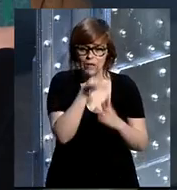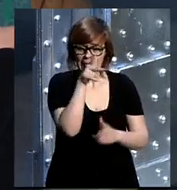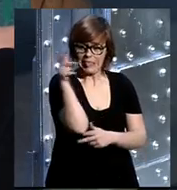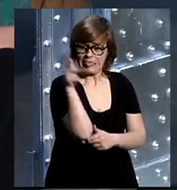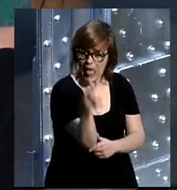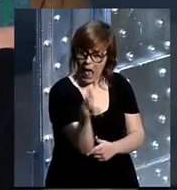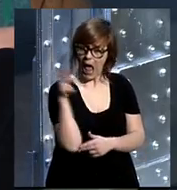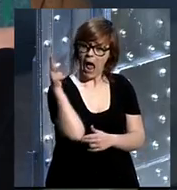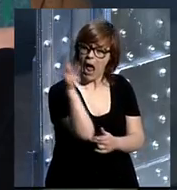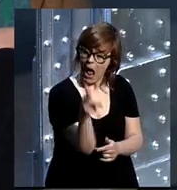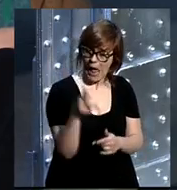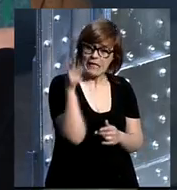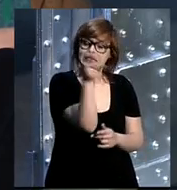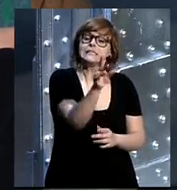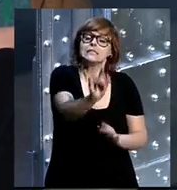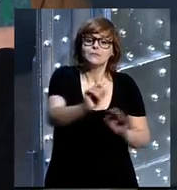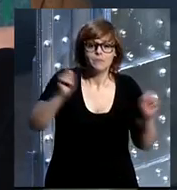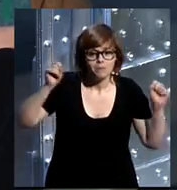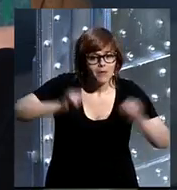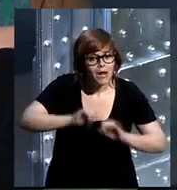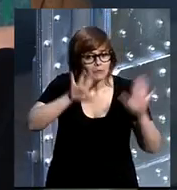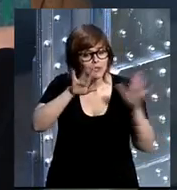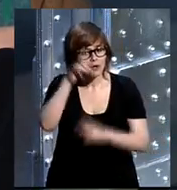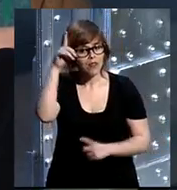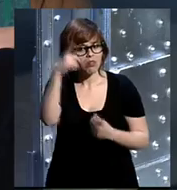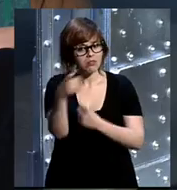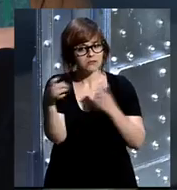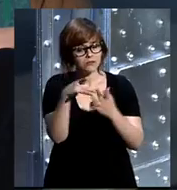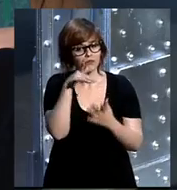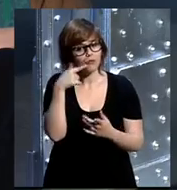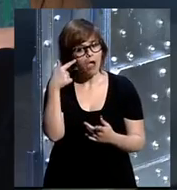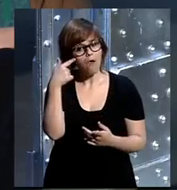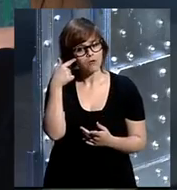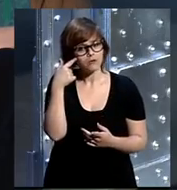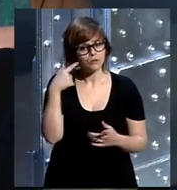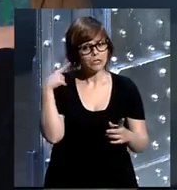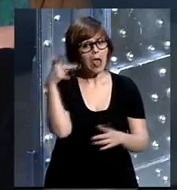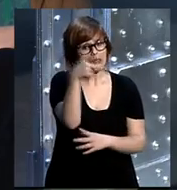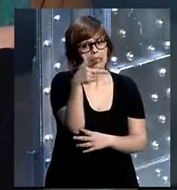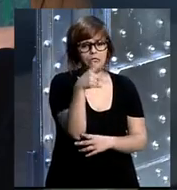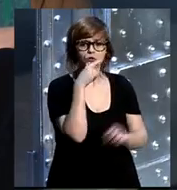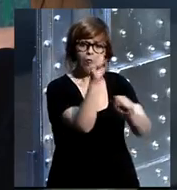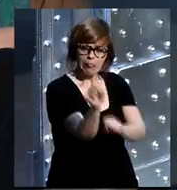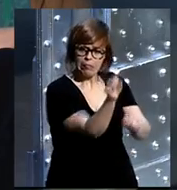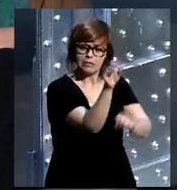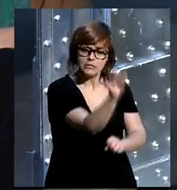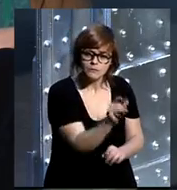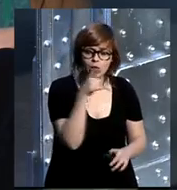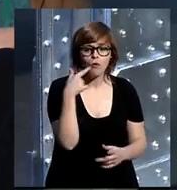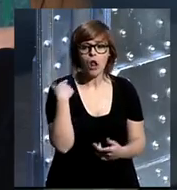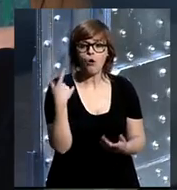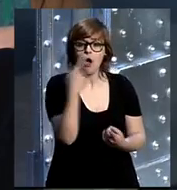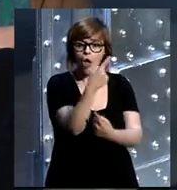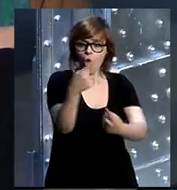y el no sé cuánto, ¿no? Pero es que se necesita generosidad por las partes, interpretar las cosas, porque si, claro, cada uno interpreta lo que está